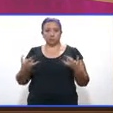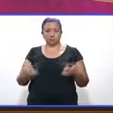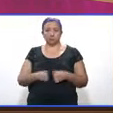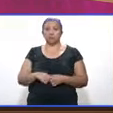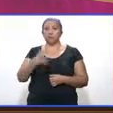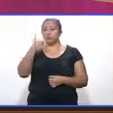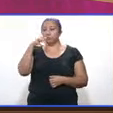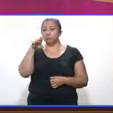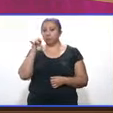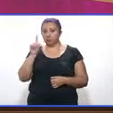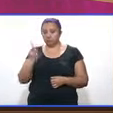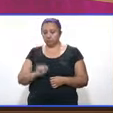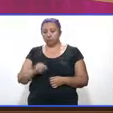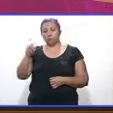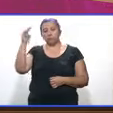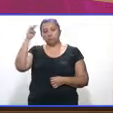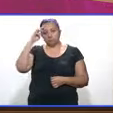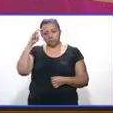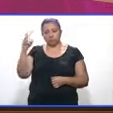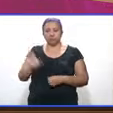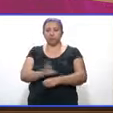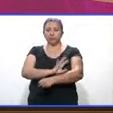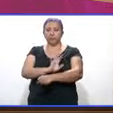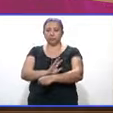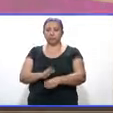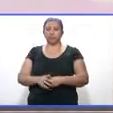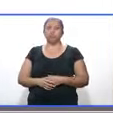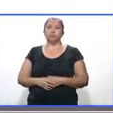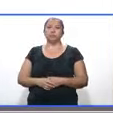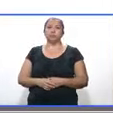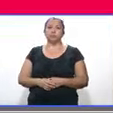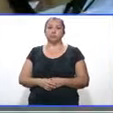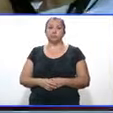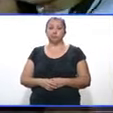Garza, Activar la mente y las emociones.